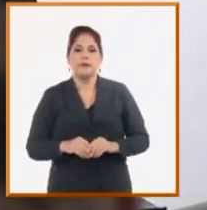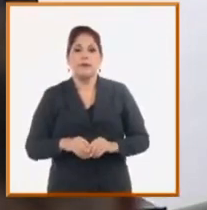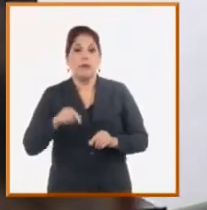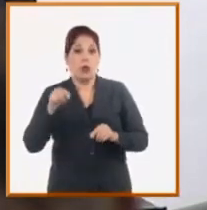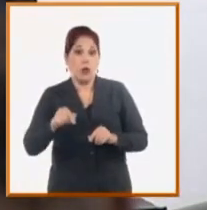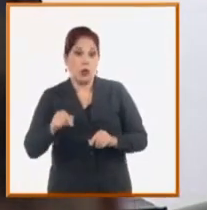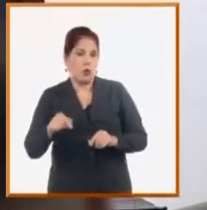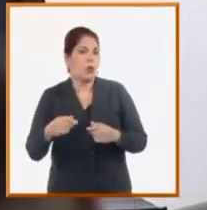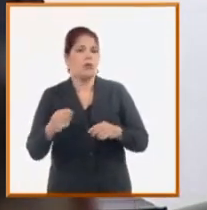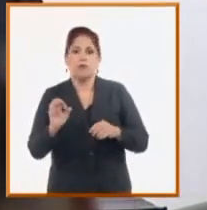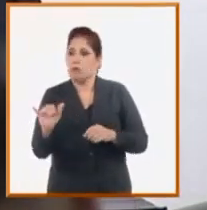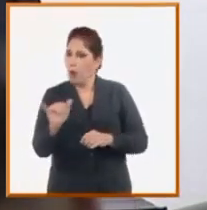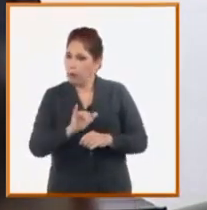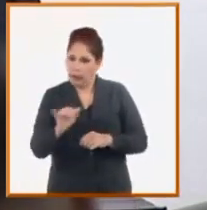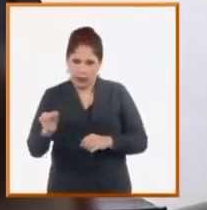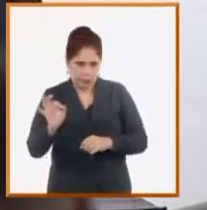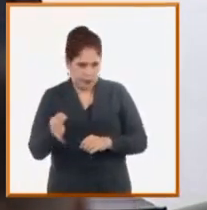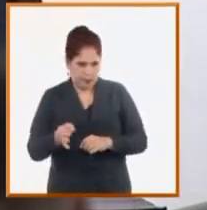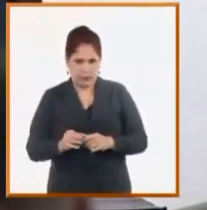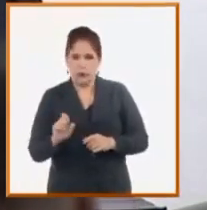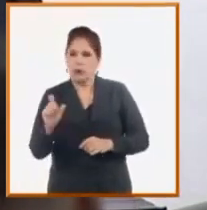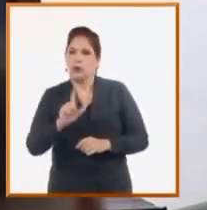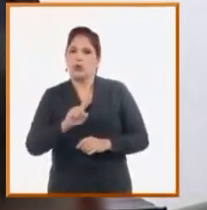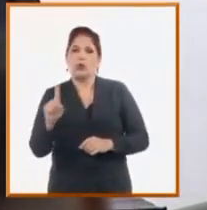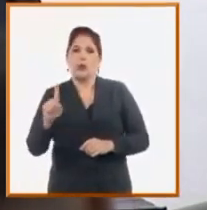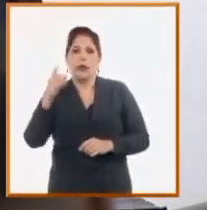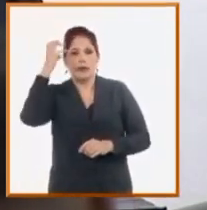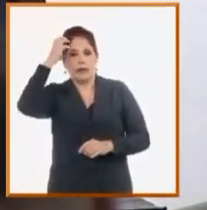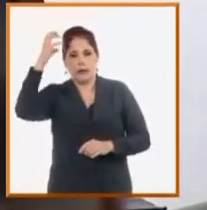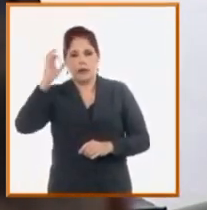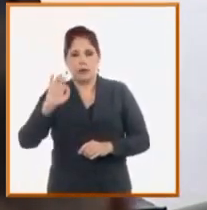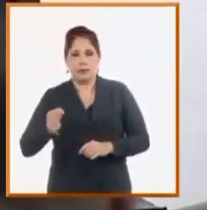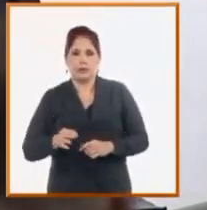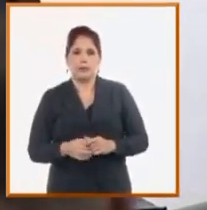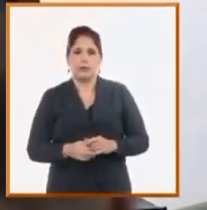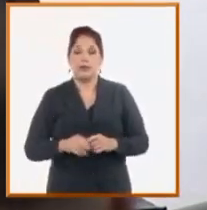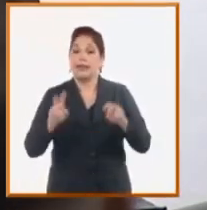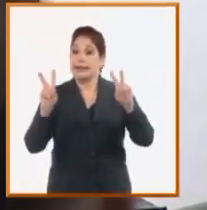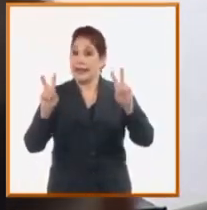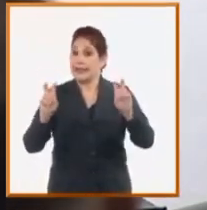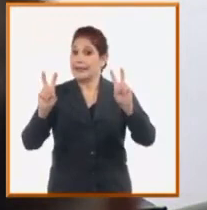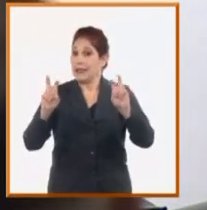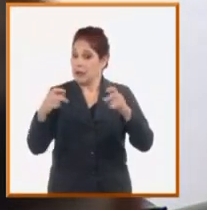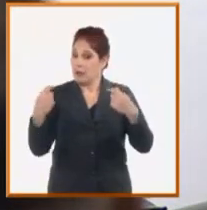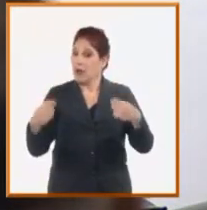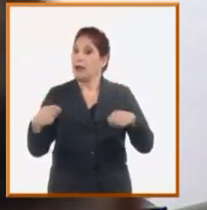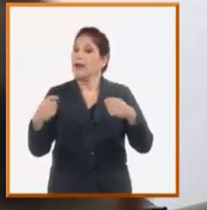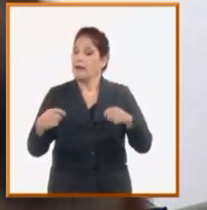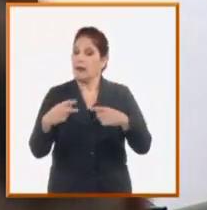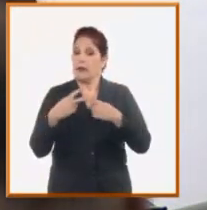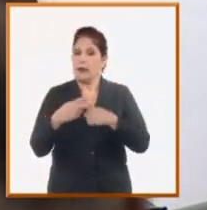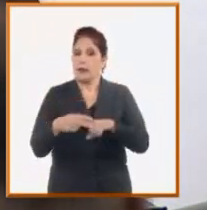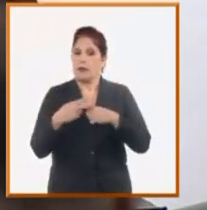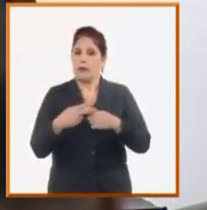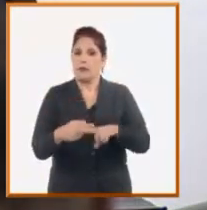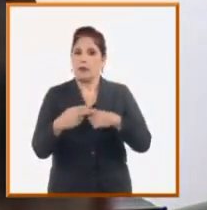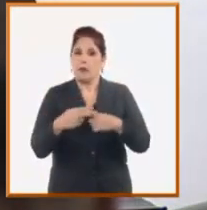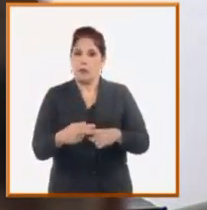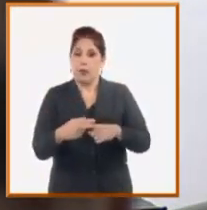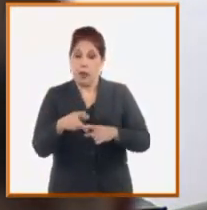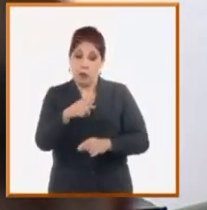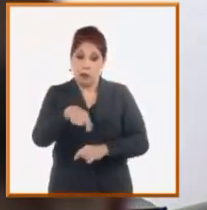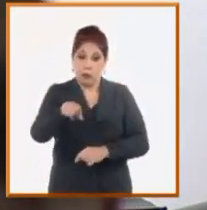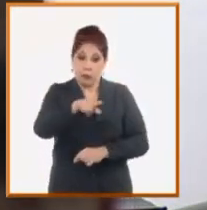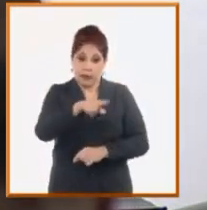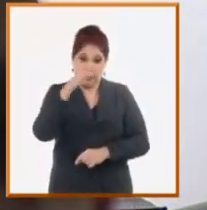nos está sucediendo eso en el sector no estatal. Y es un tema que tenemos que resolver. Porque como bien se